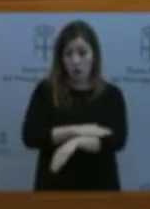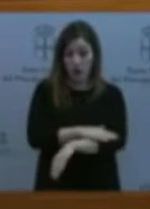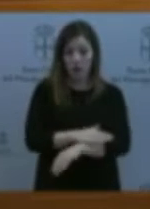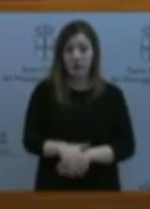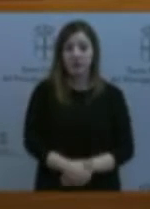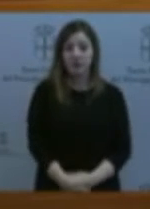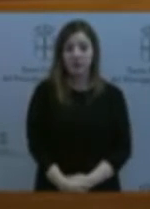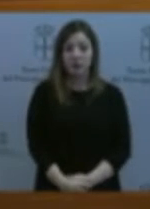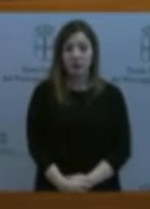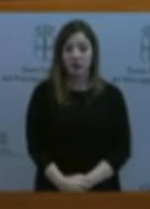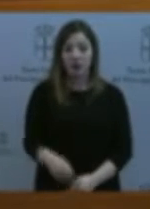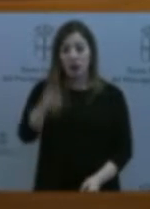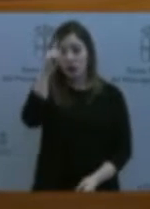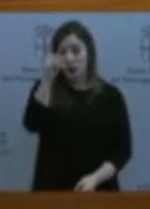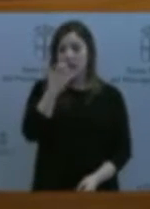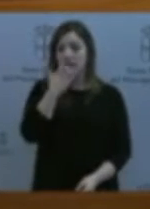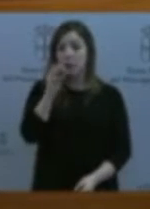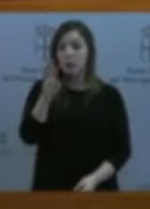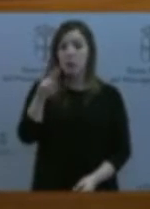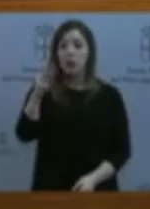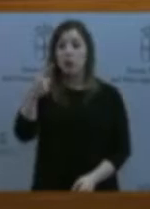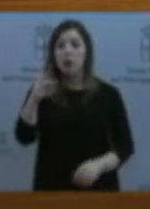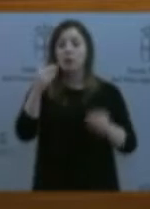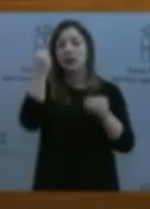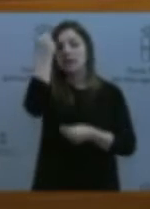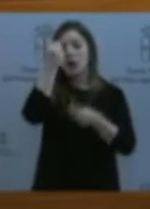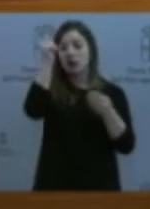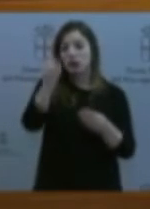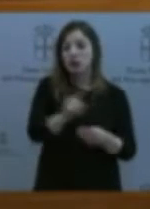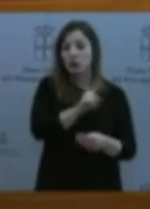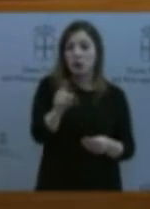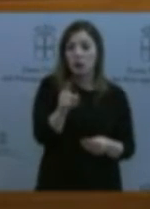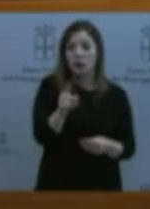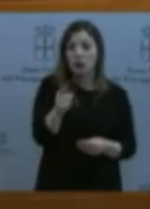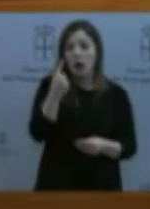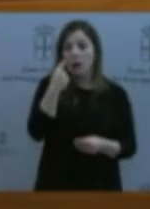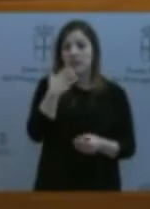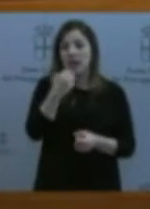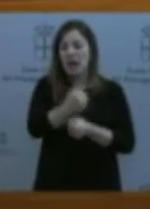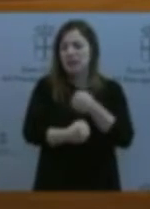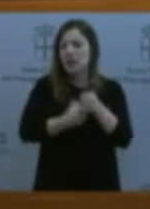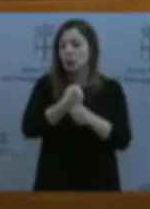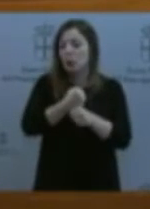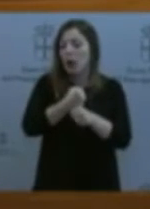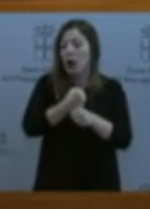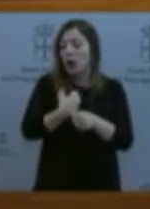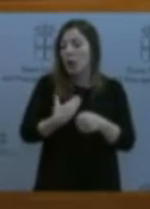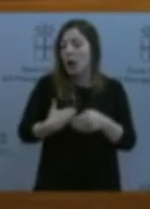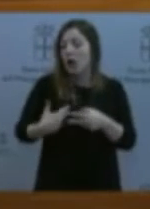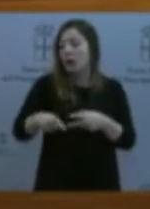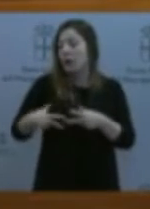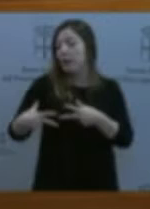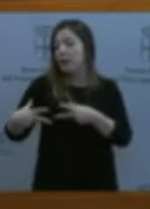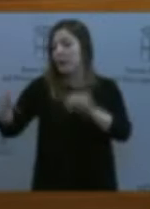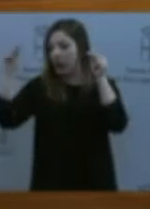están pensando en a ver si pasa la legislatura y queda un poco ladeado este problema en